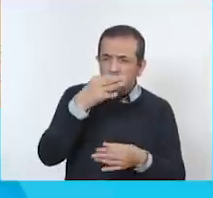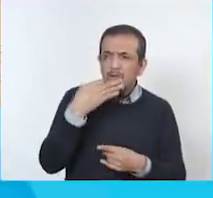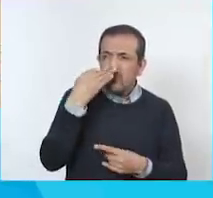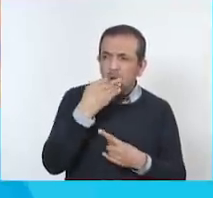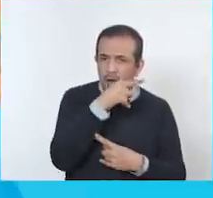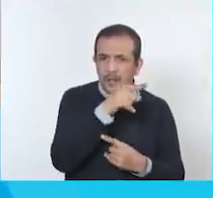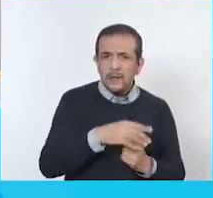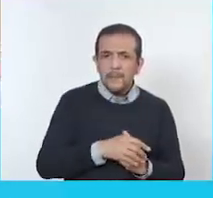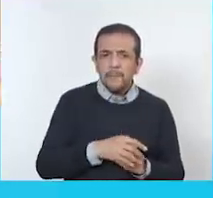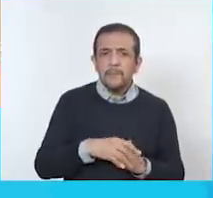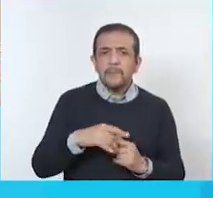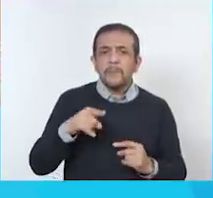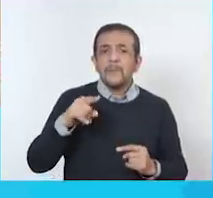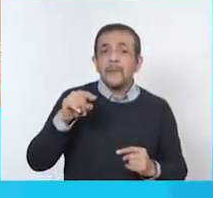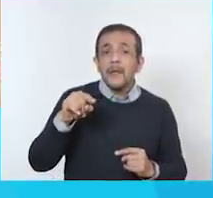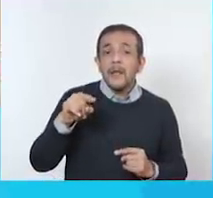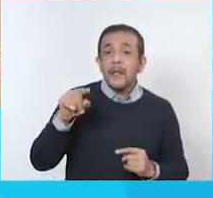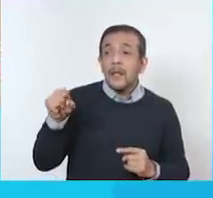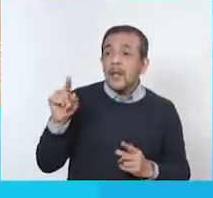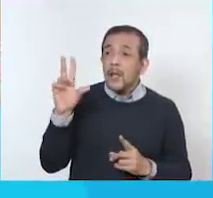¿eh? ¡No!